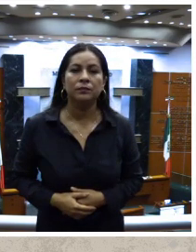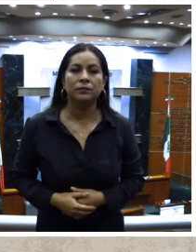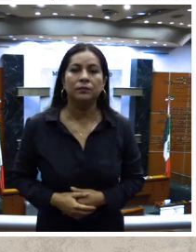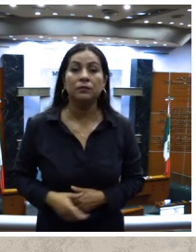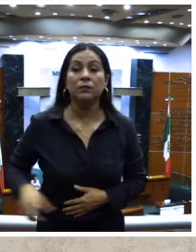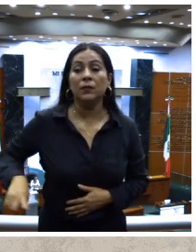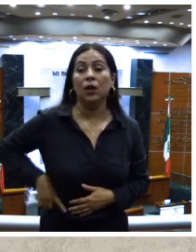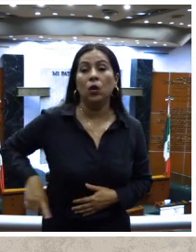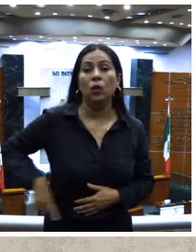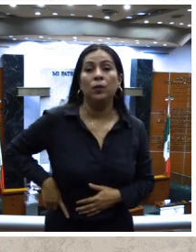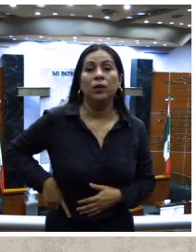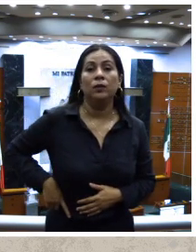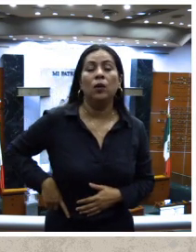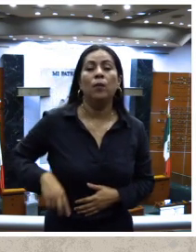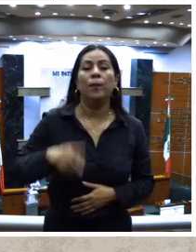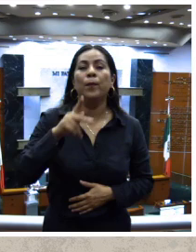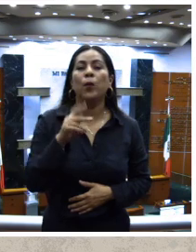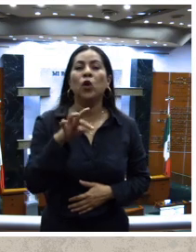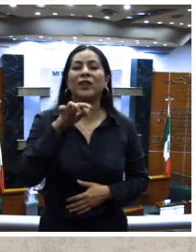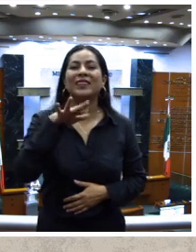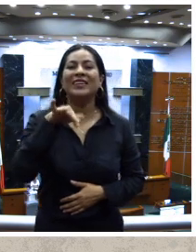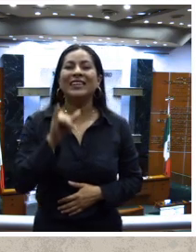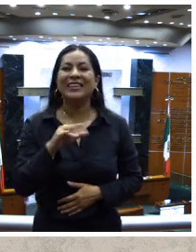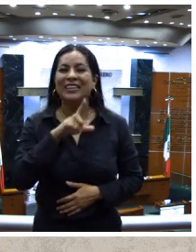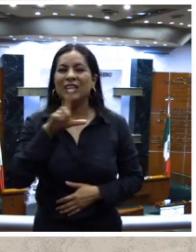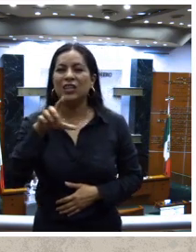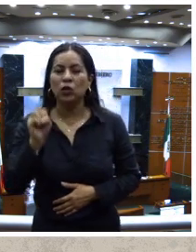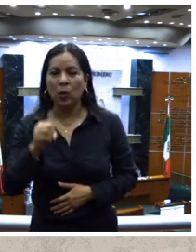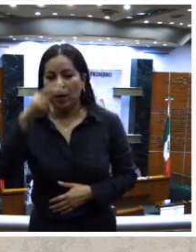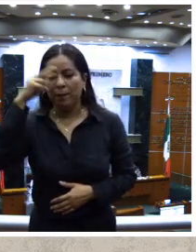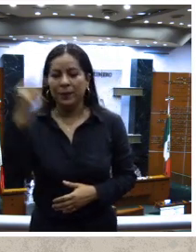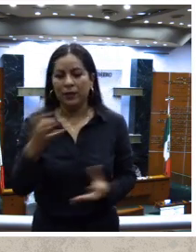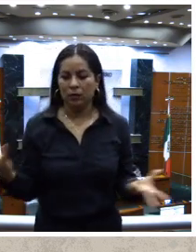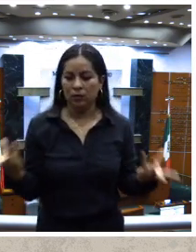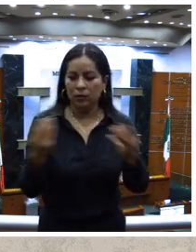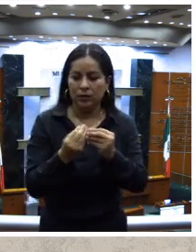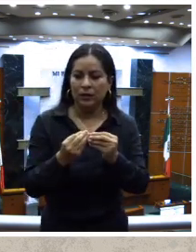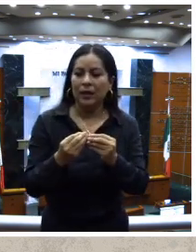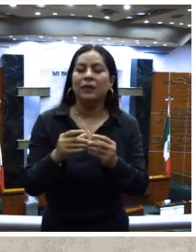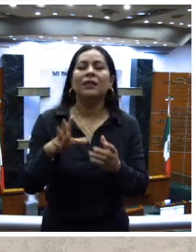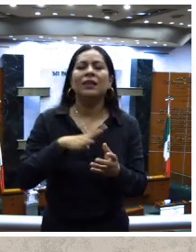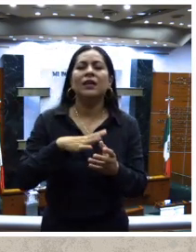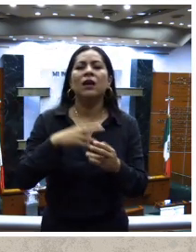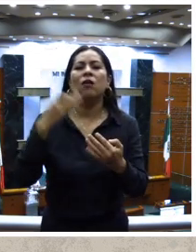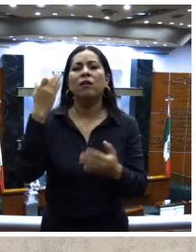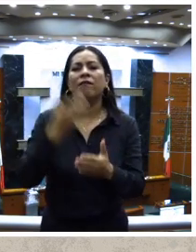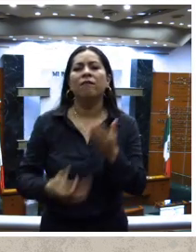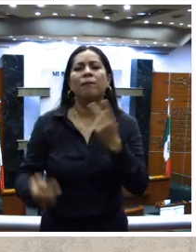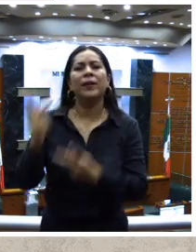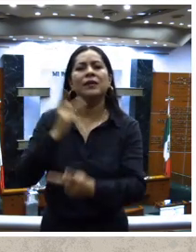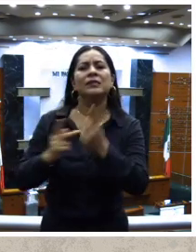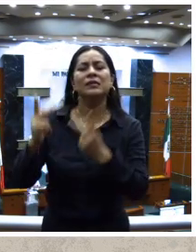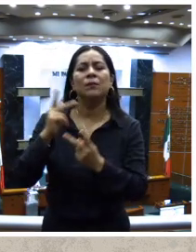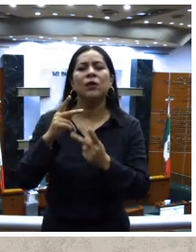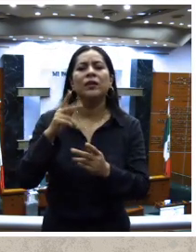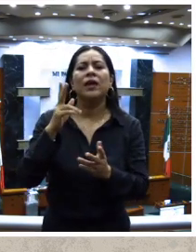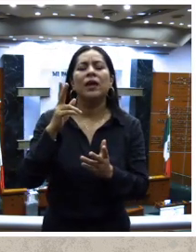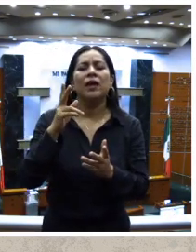que gobernó José López Portillo, México tenía una deuda total neta del sector público económico amplio